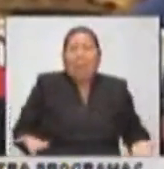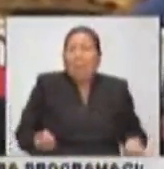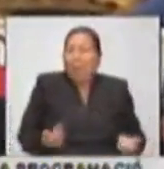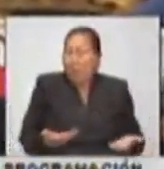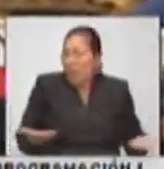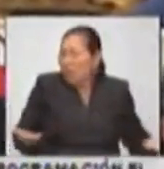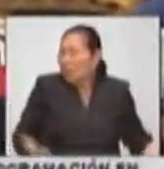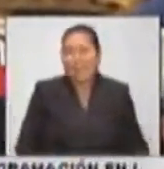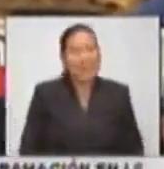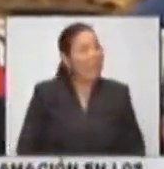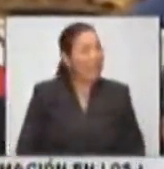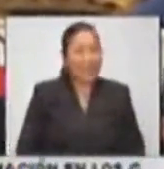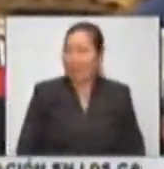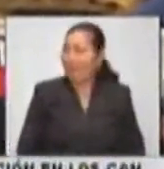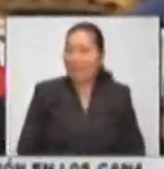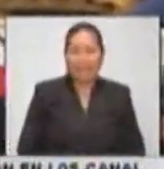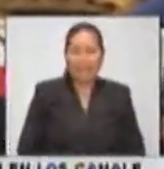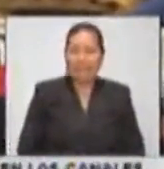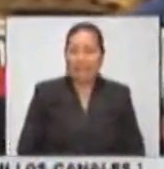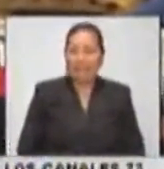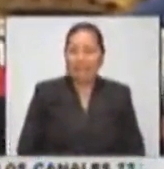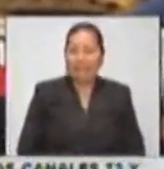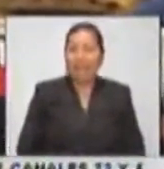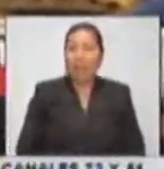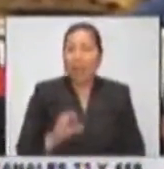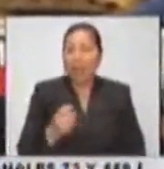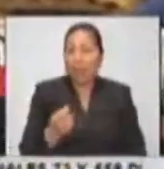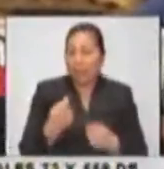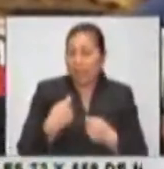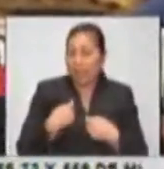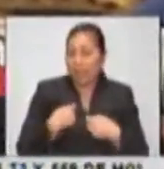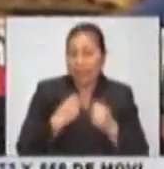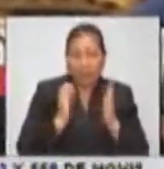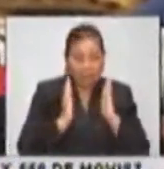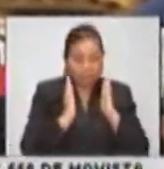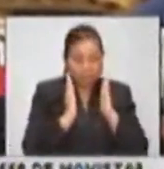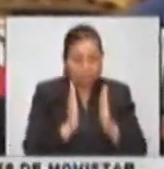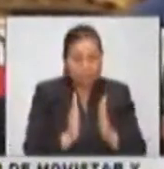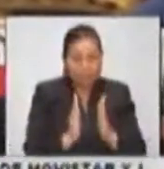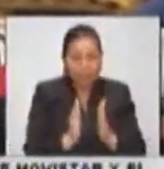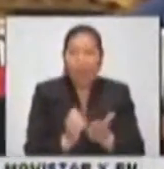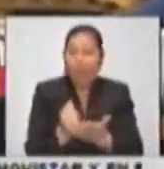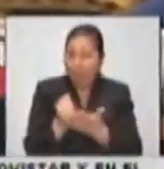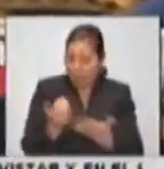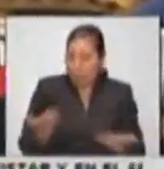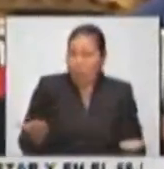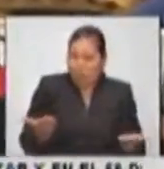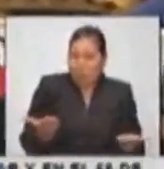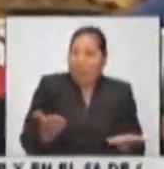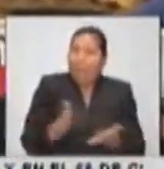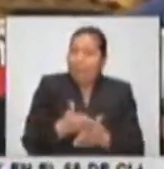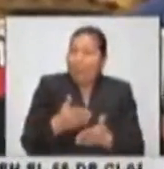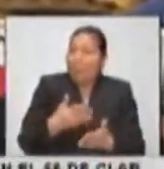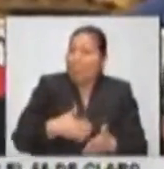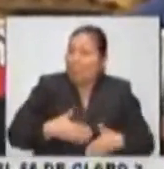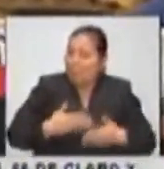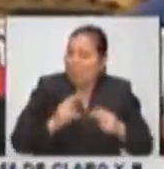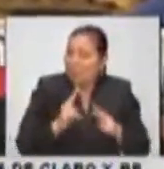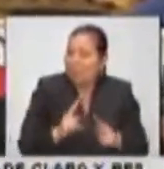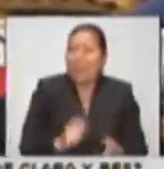recursos. Entonces, un momentito, la OCDE me exige ponerme en el plan. Ayúdame pues en parte para poder